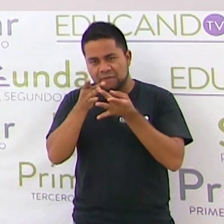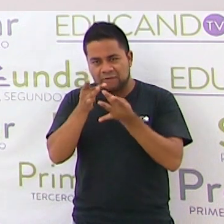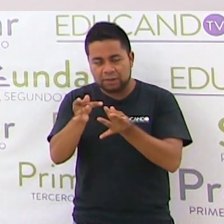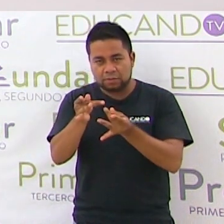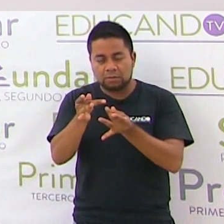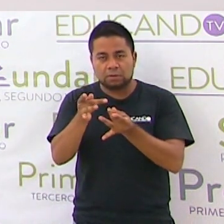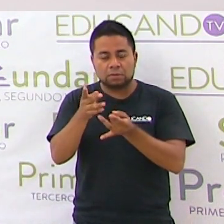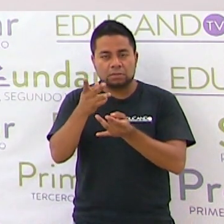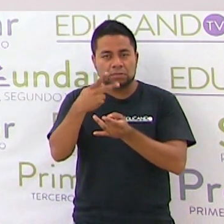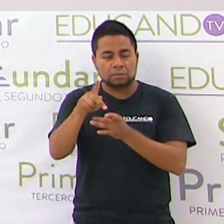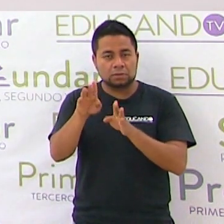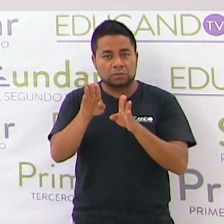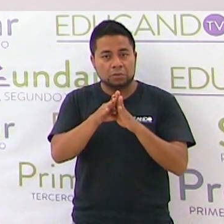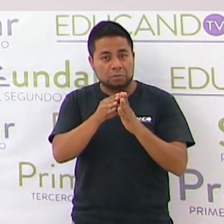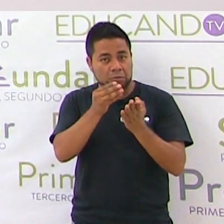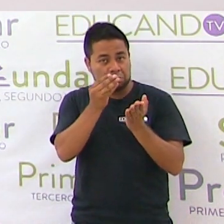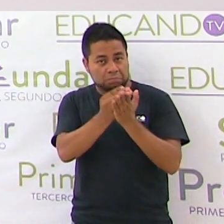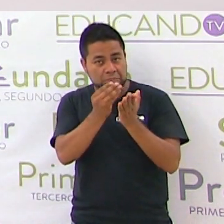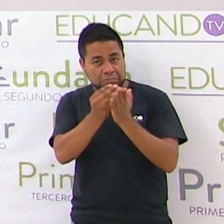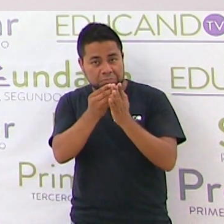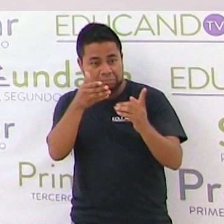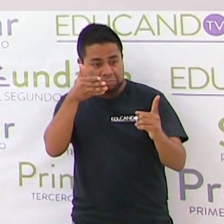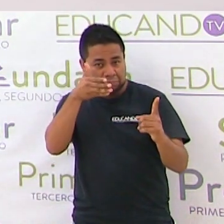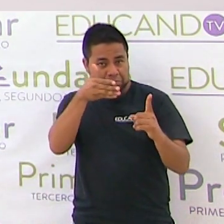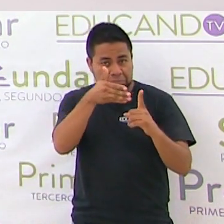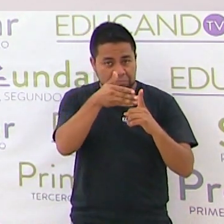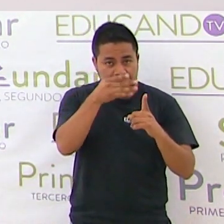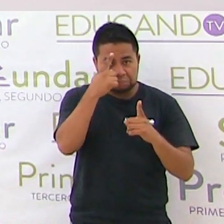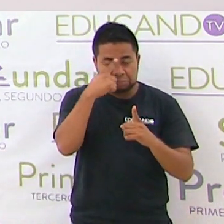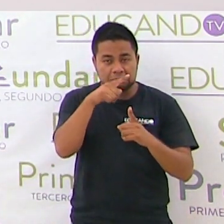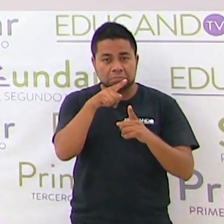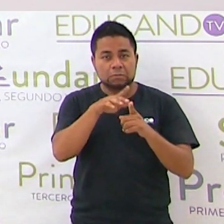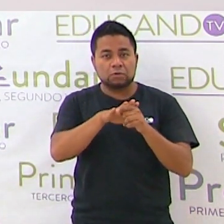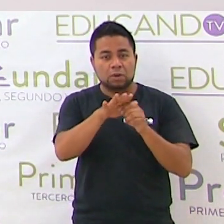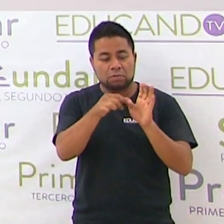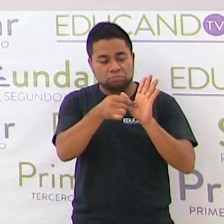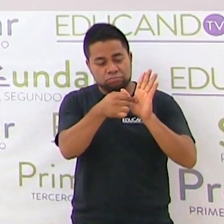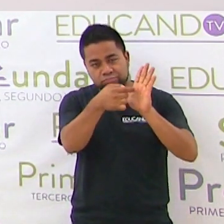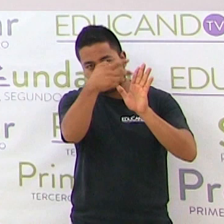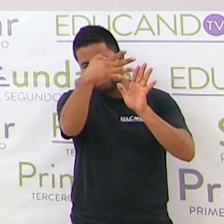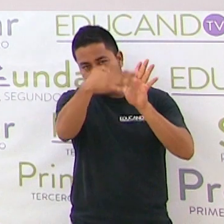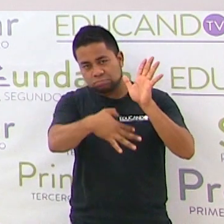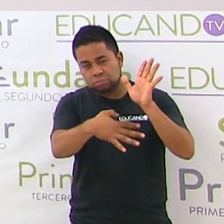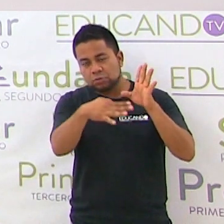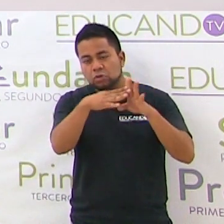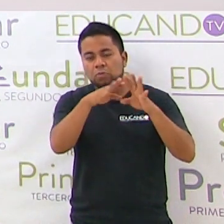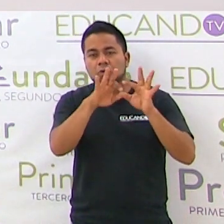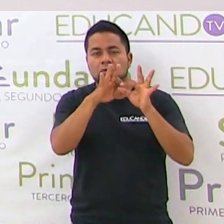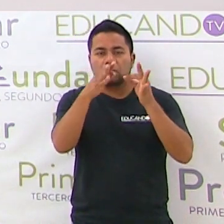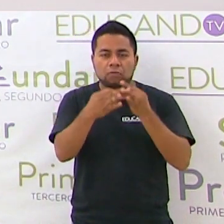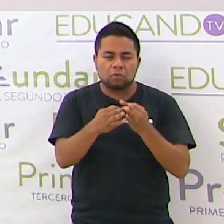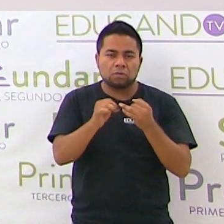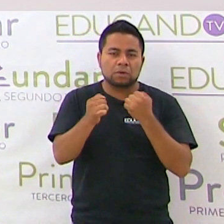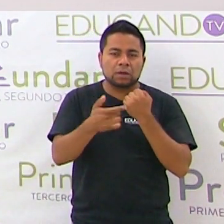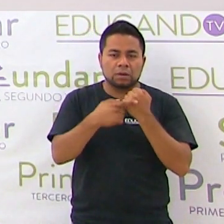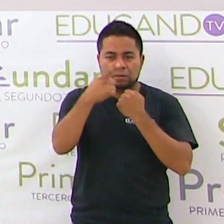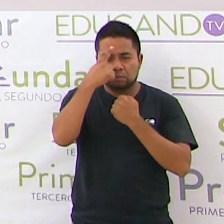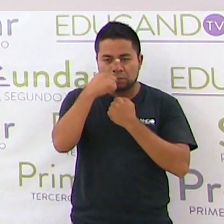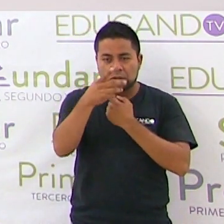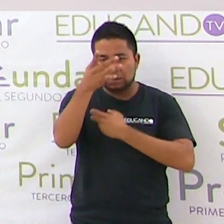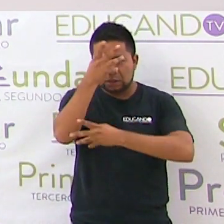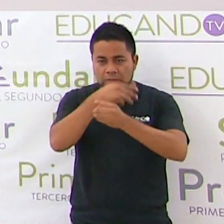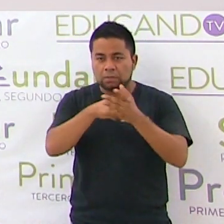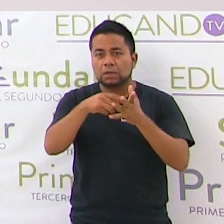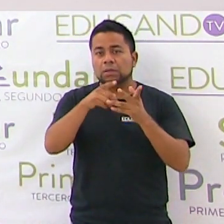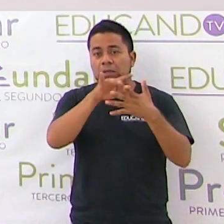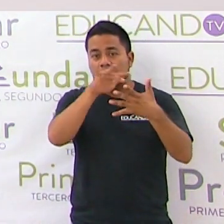habíamos dedicado una clase a mostrarles a ustedes una forma, un método de aprender a